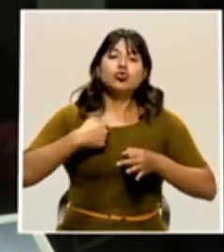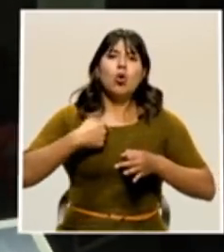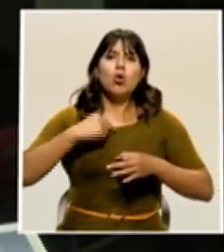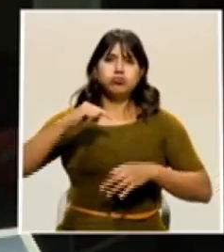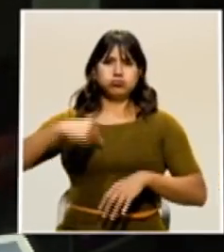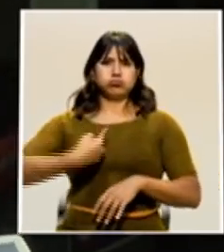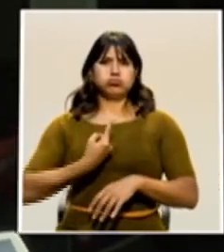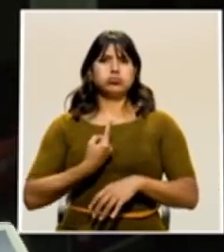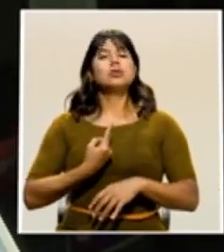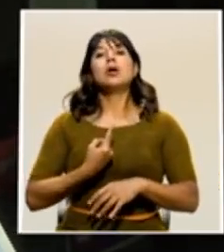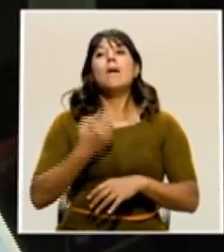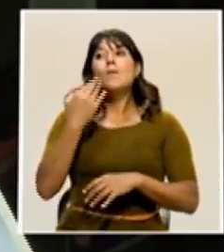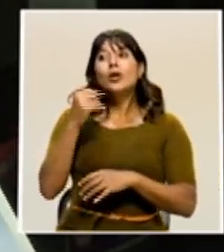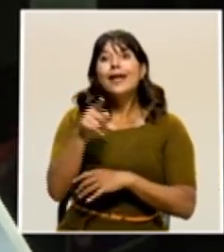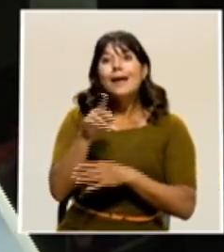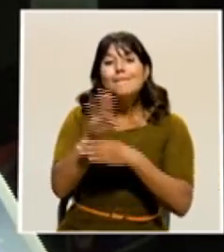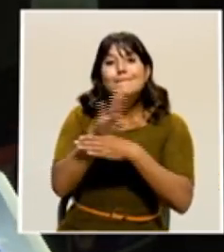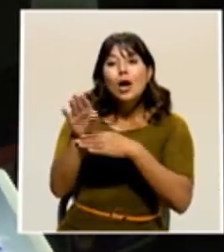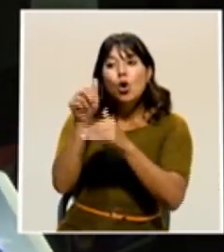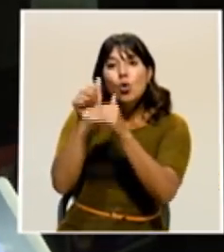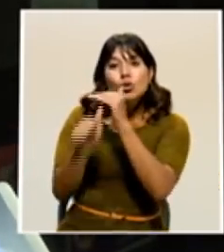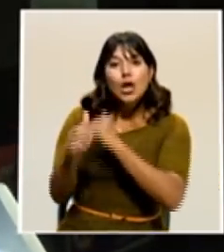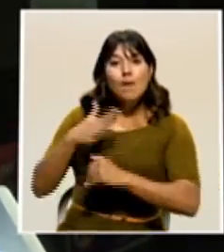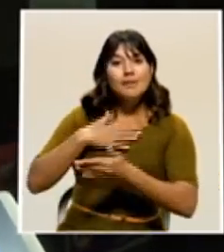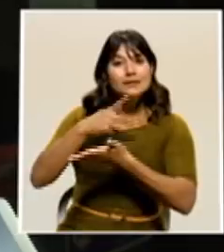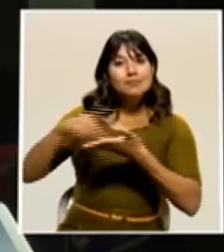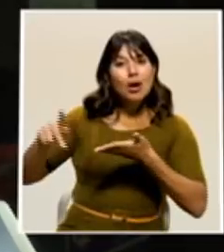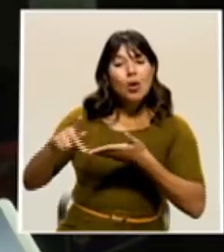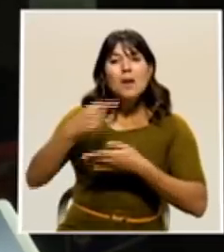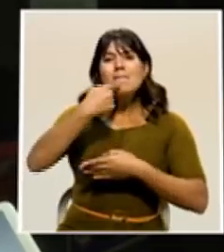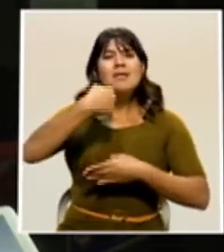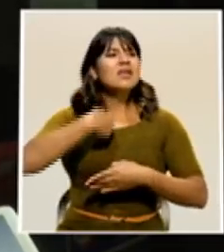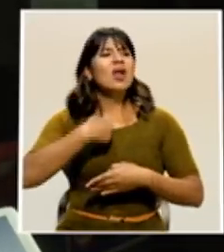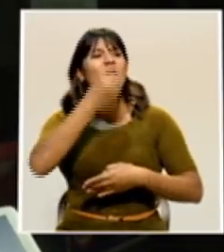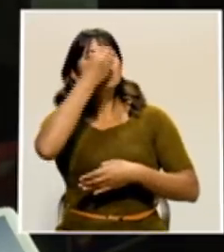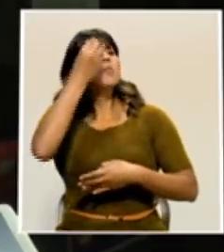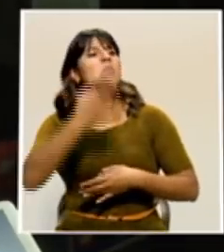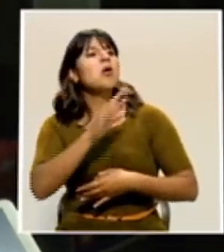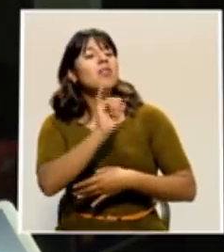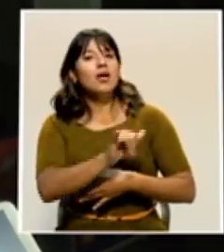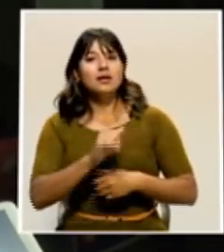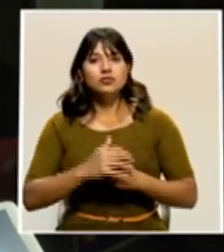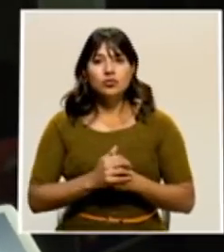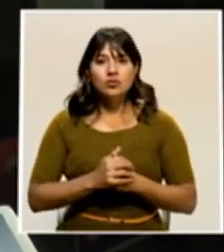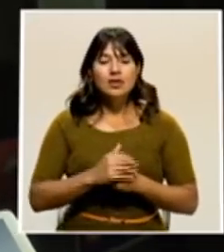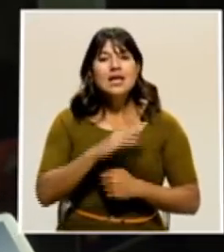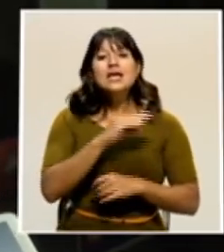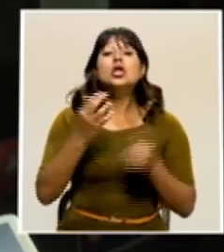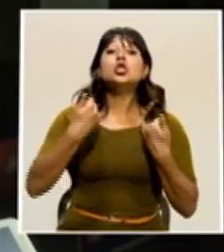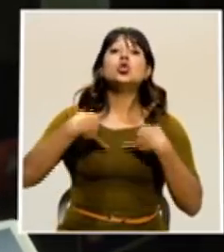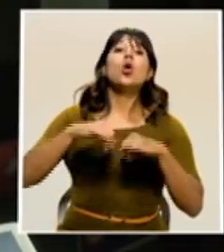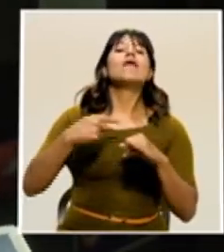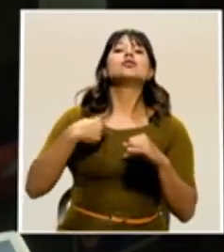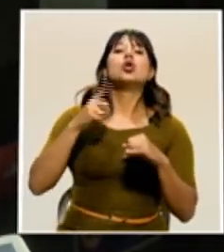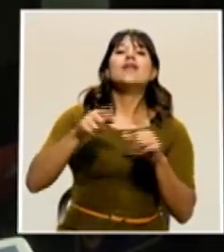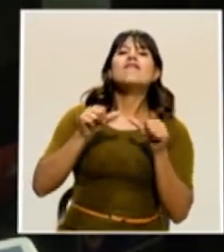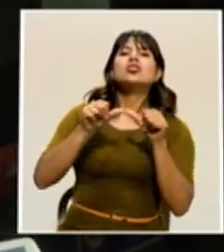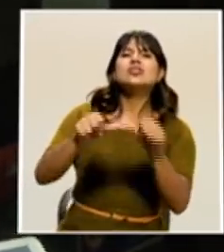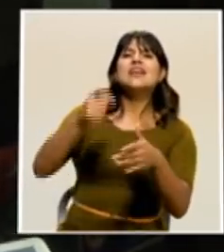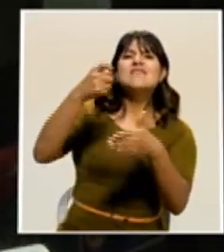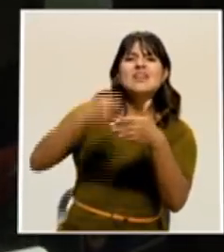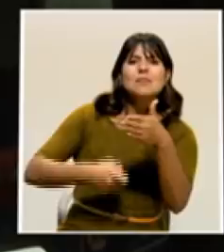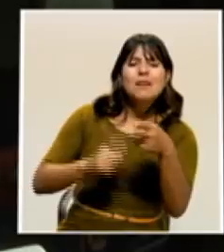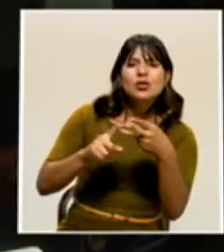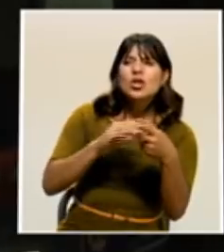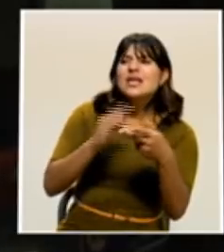de ocultamiento de todos esos recibos de pago, se me dijo que eso no importaba y que todavía tenía que seguir firmando y